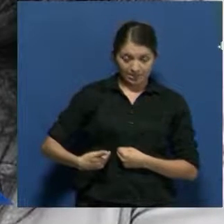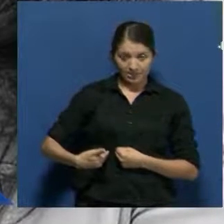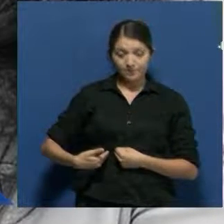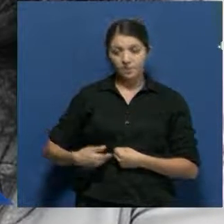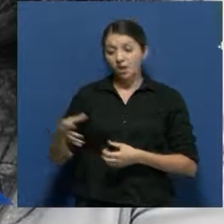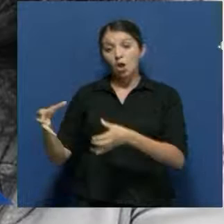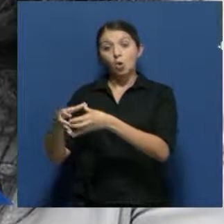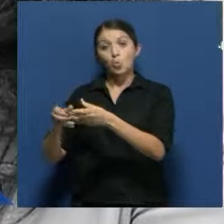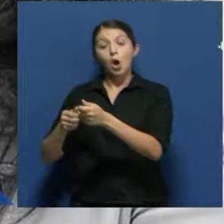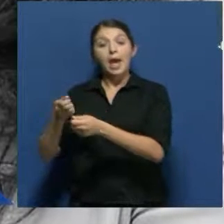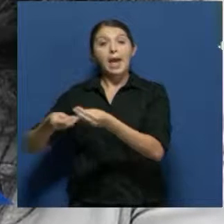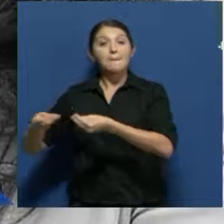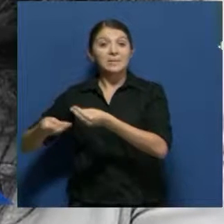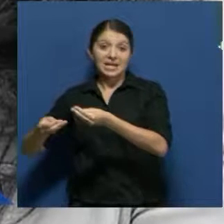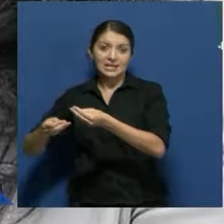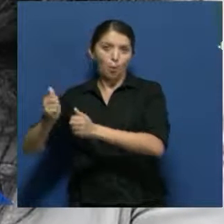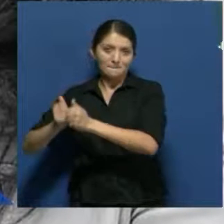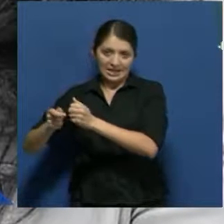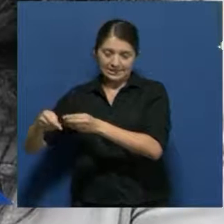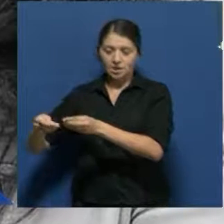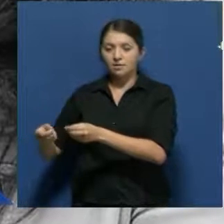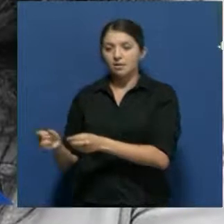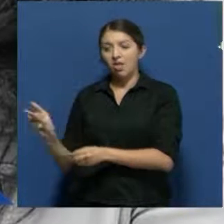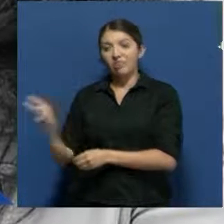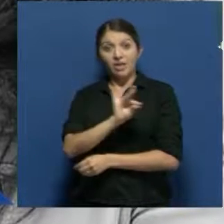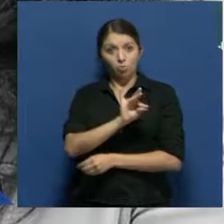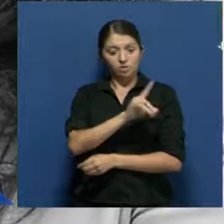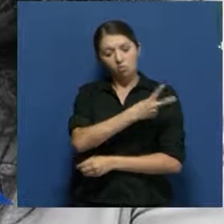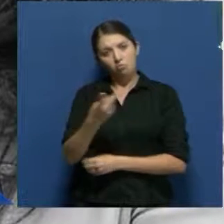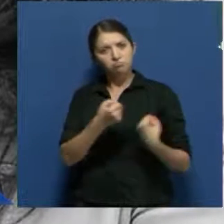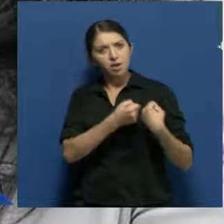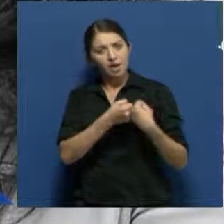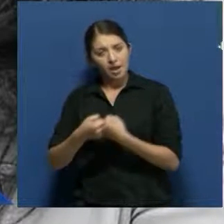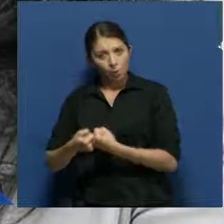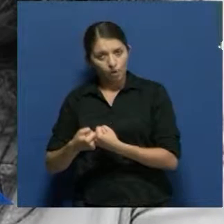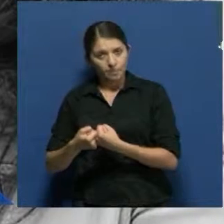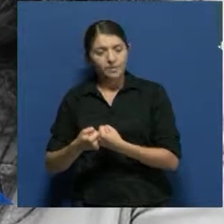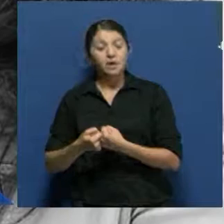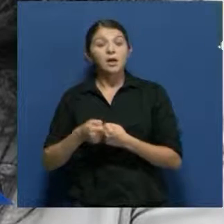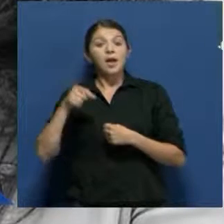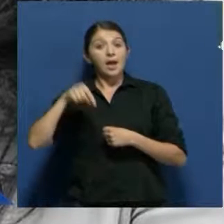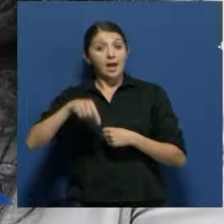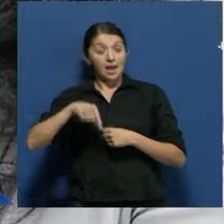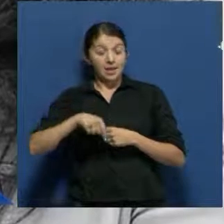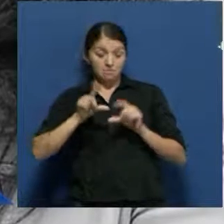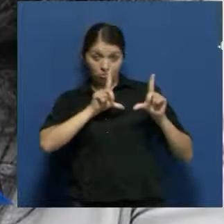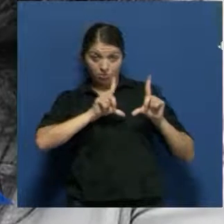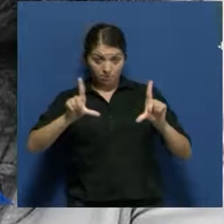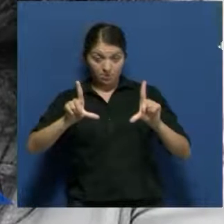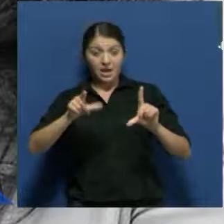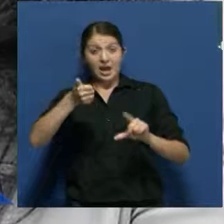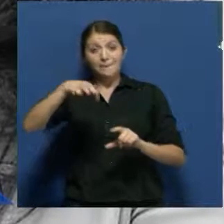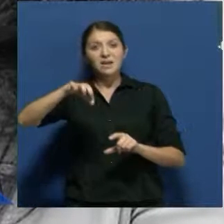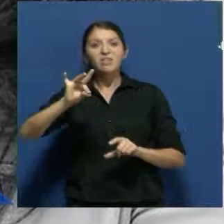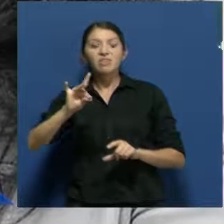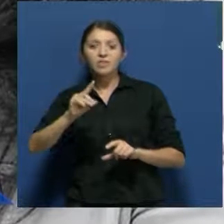por el pago de la empresa de su familia al Estado Nacional. El dato que promueve esta columna de APD